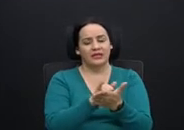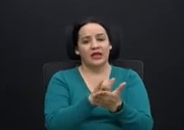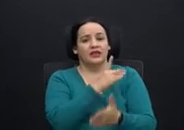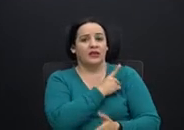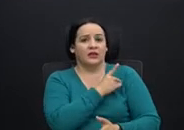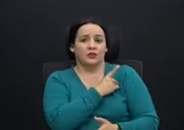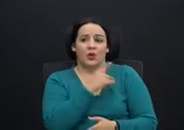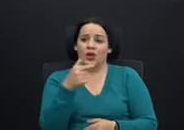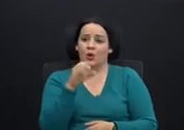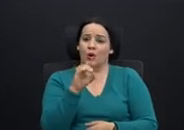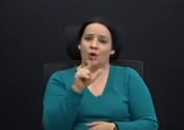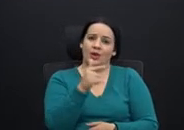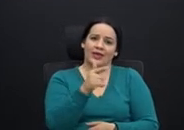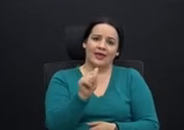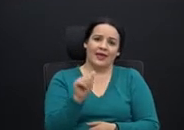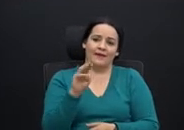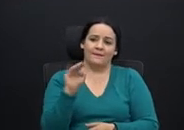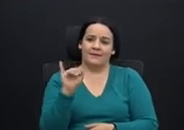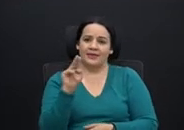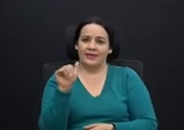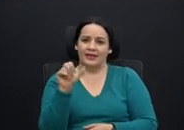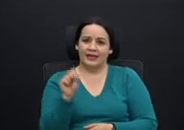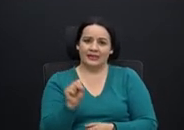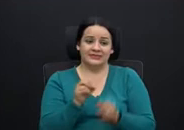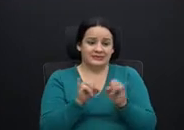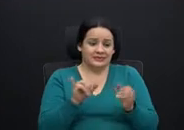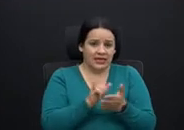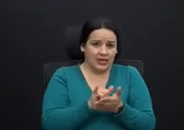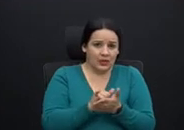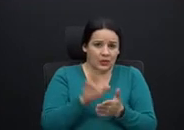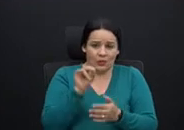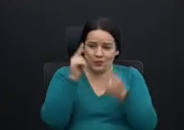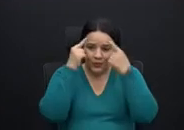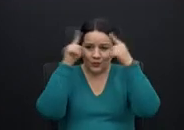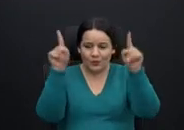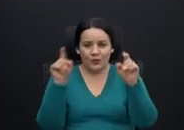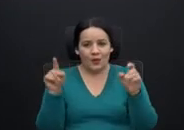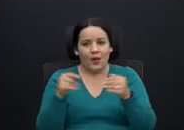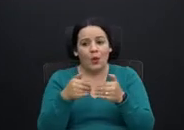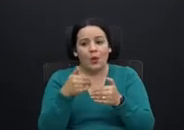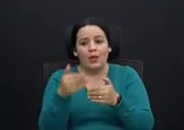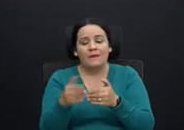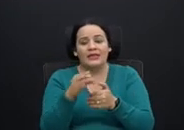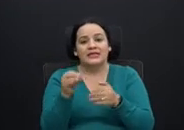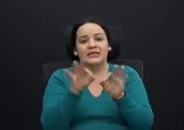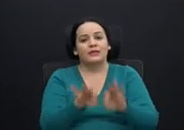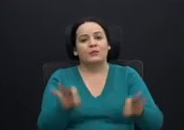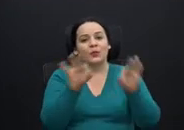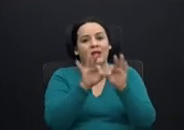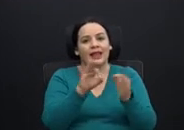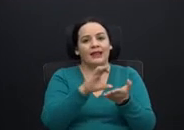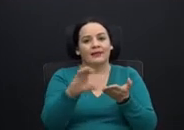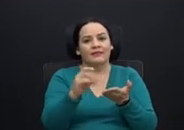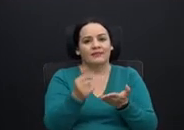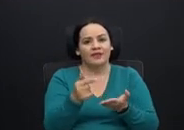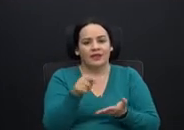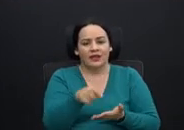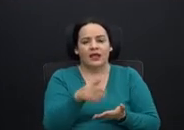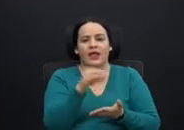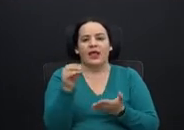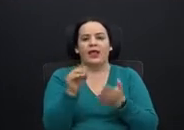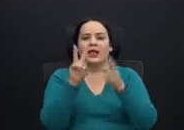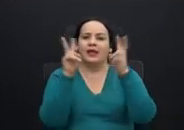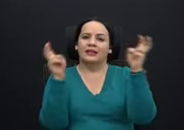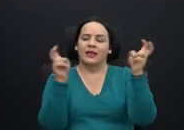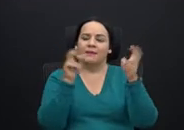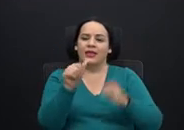Minas. Sin eso no logramos lo demás. Y que creo que es importante que el canon se lo invierta. En el tema del agua, señor diputado,